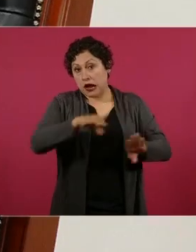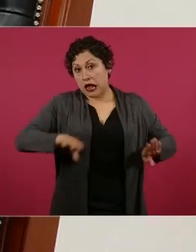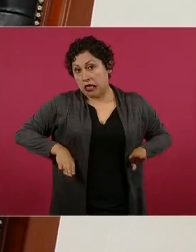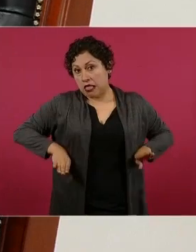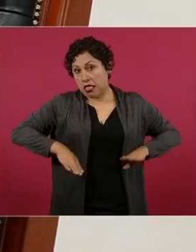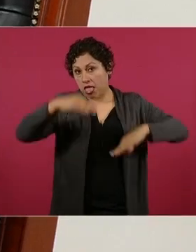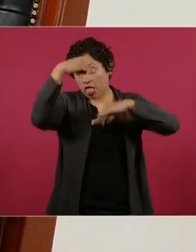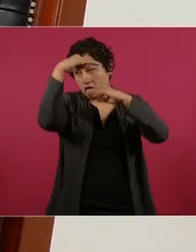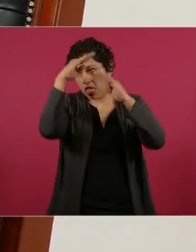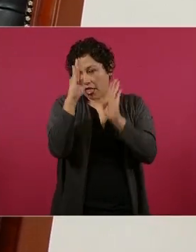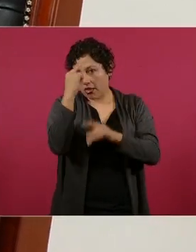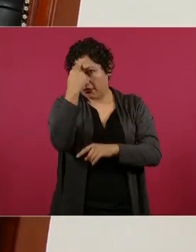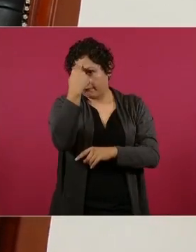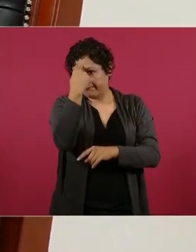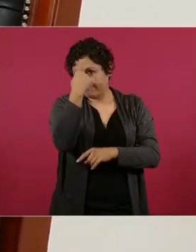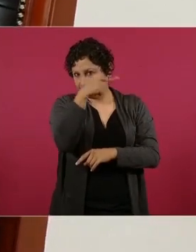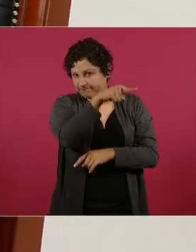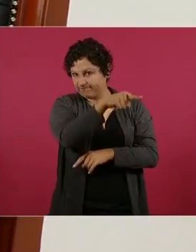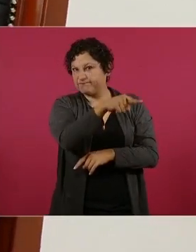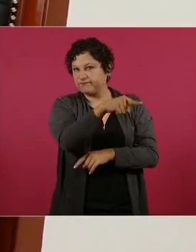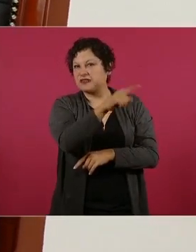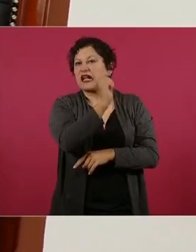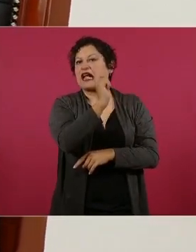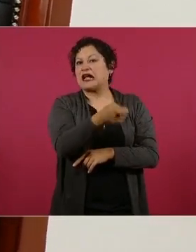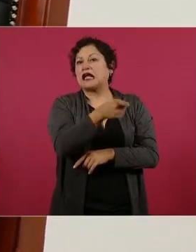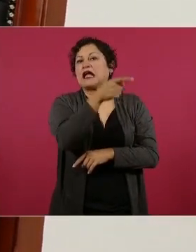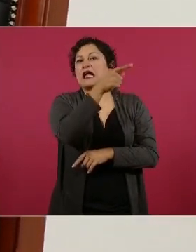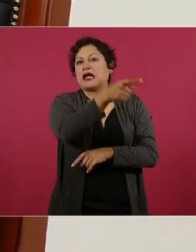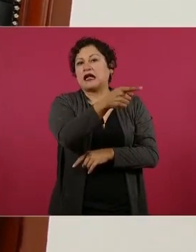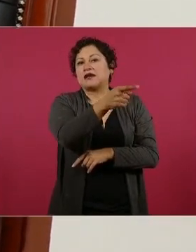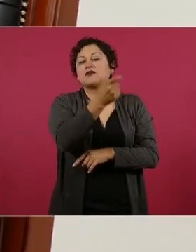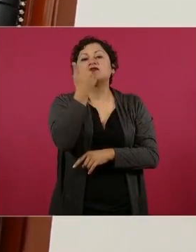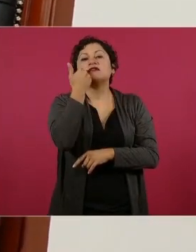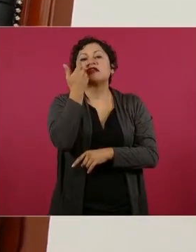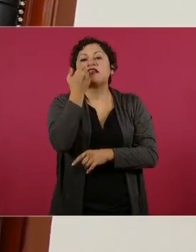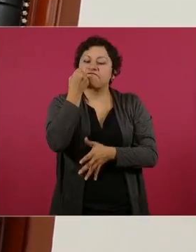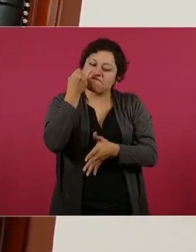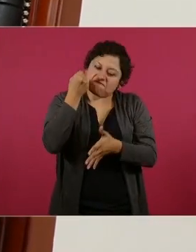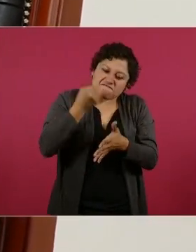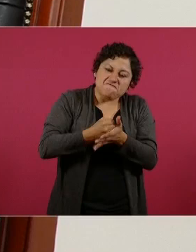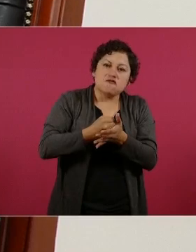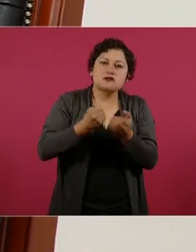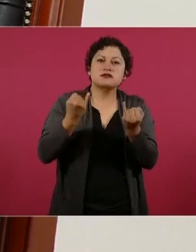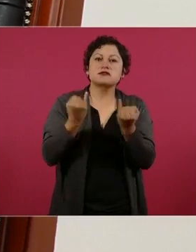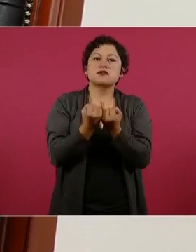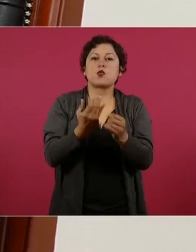es que se aferran y no quieren aceptar la nueva realidad.